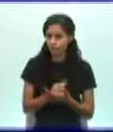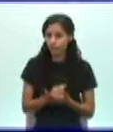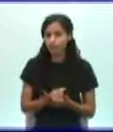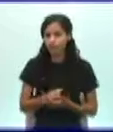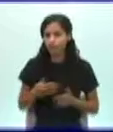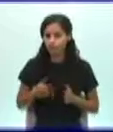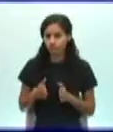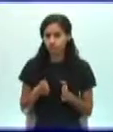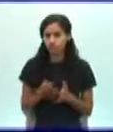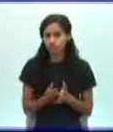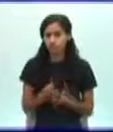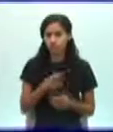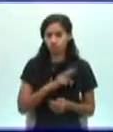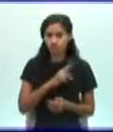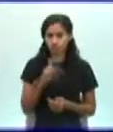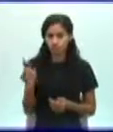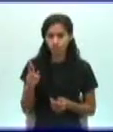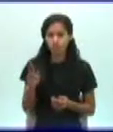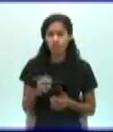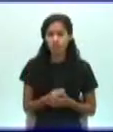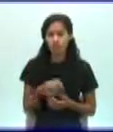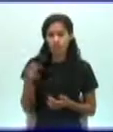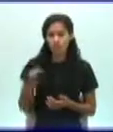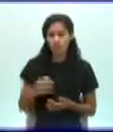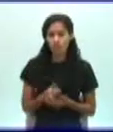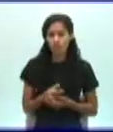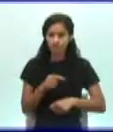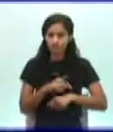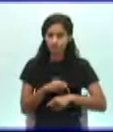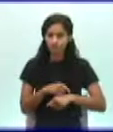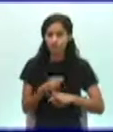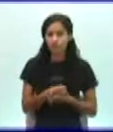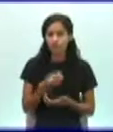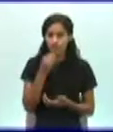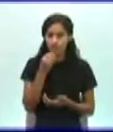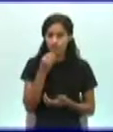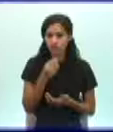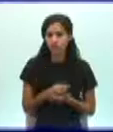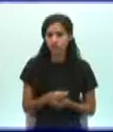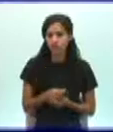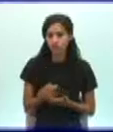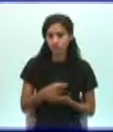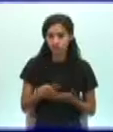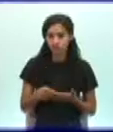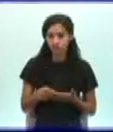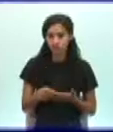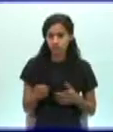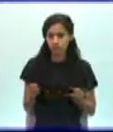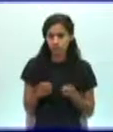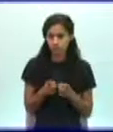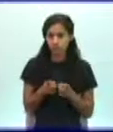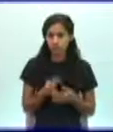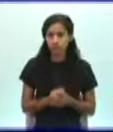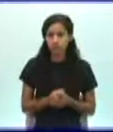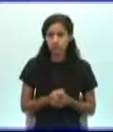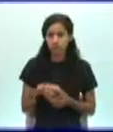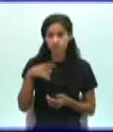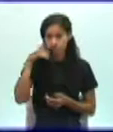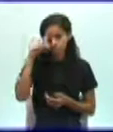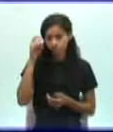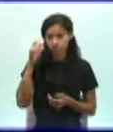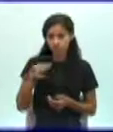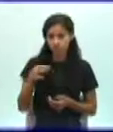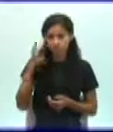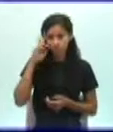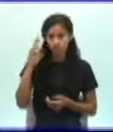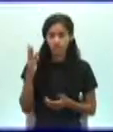dignidad, patriotismo, honestidad. Les daré un pequeño tiempo para que ustedes puedan llevarlo, resumirlo en su libreta, siempre recordando lo que estamos